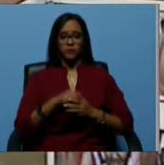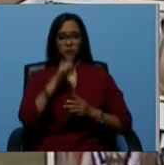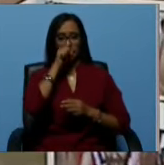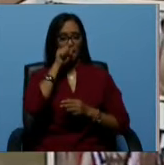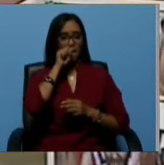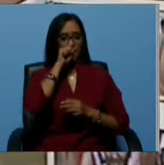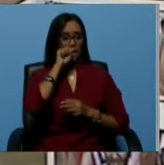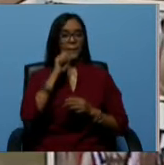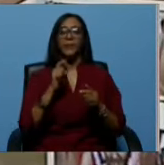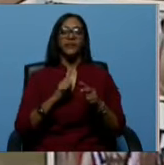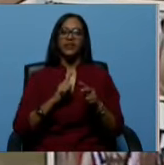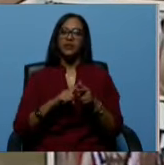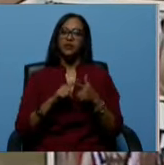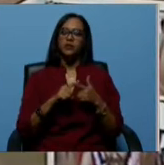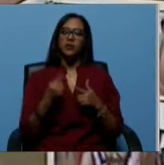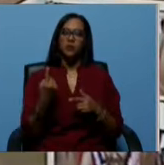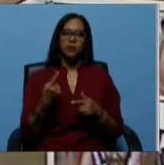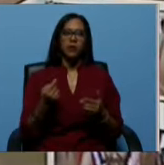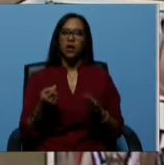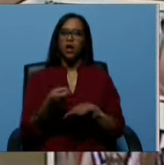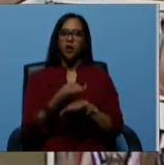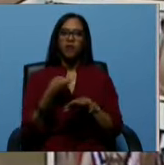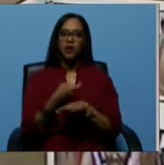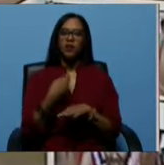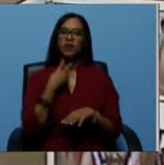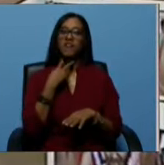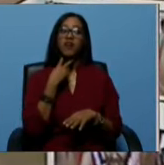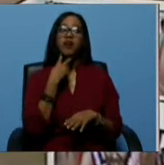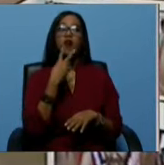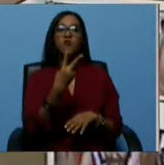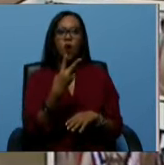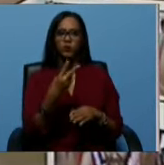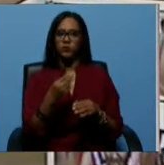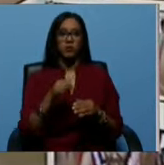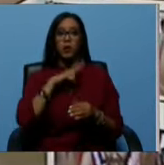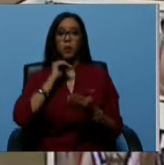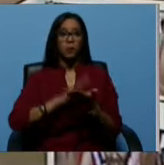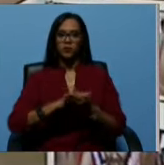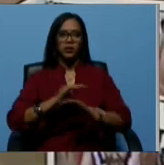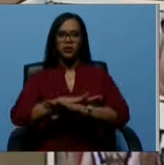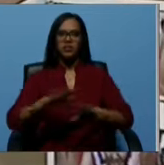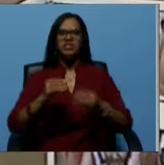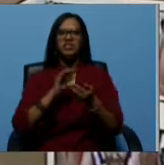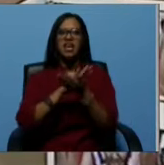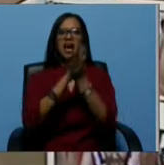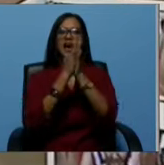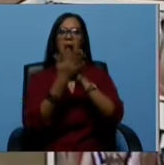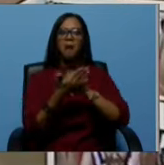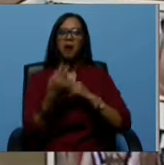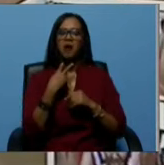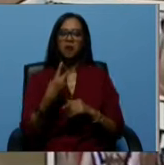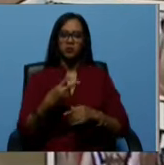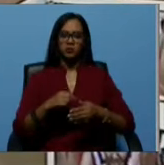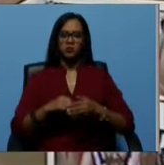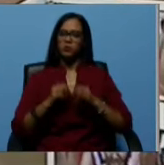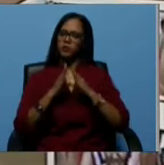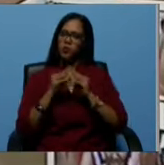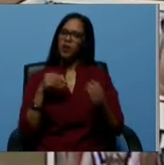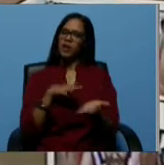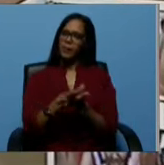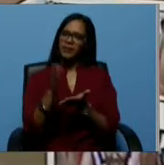No sé, uno... está en el gobierno, el que levantaba la voz lo desaparecían y se acababa esa voz, ¿eh? Toda la disidencia.